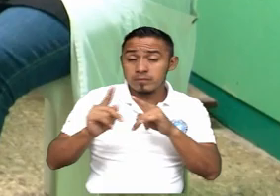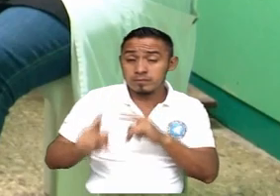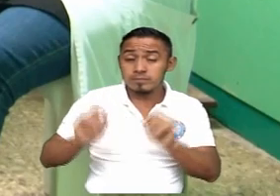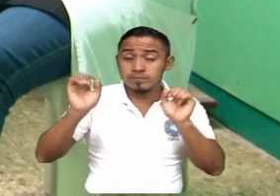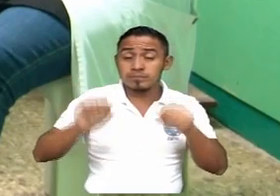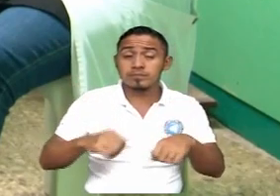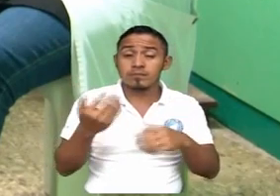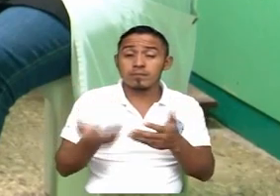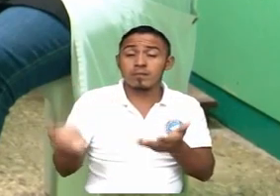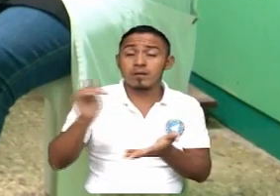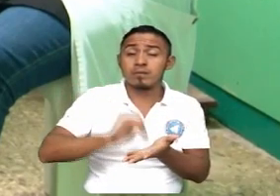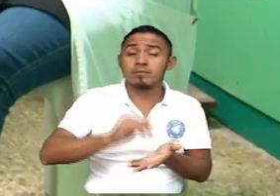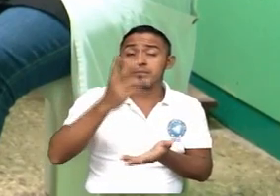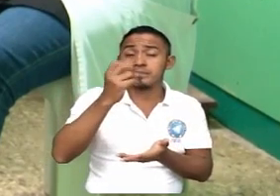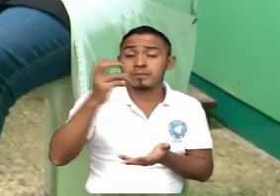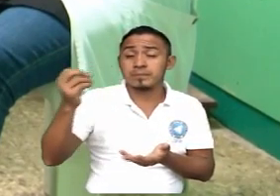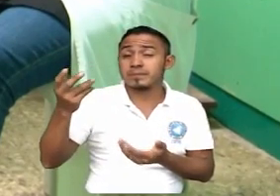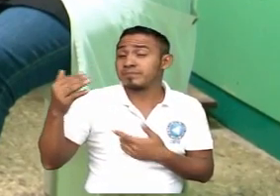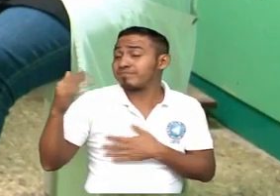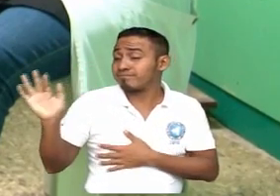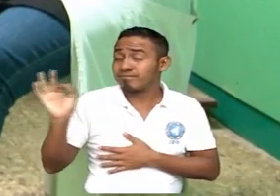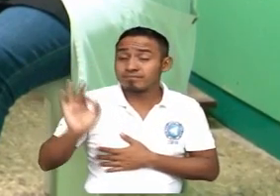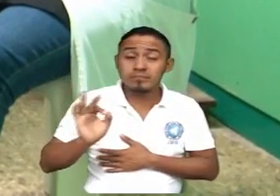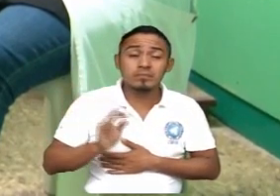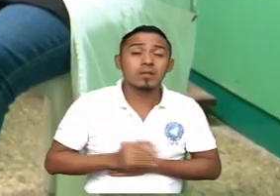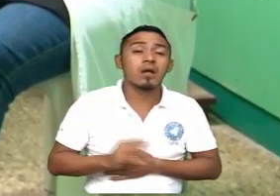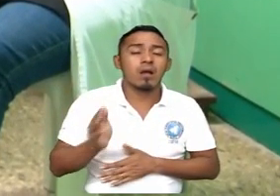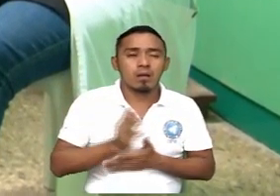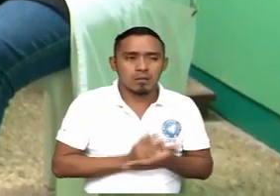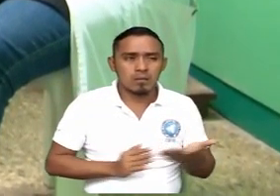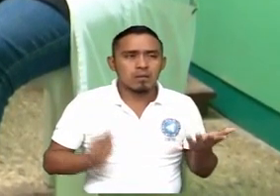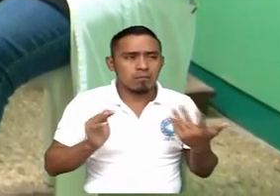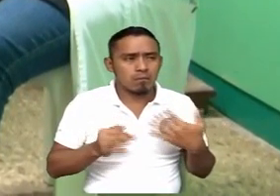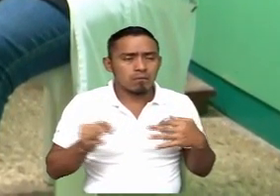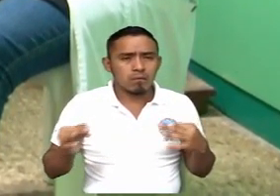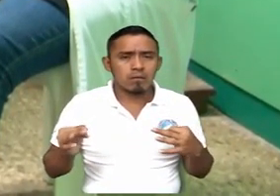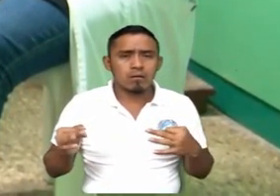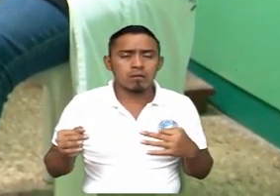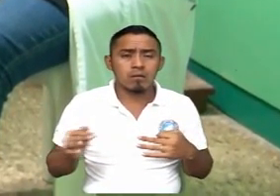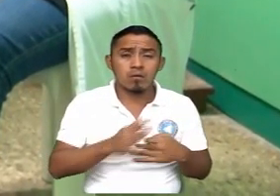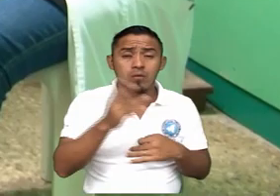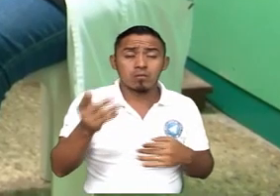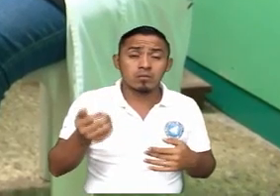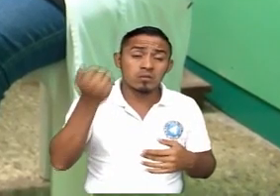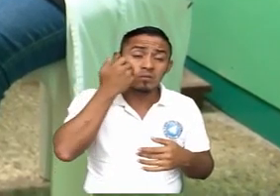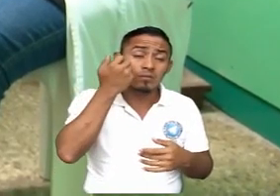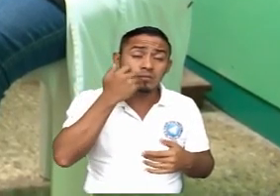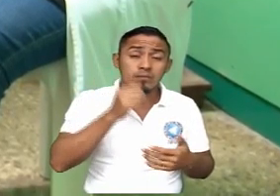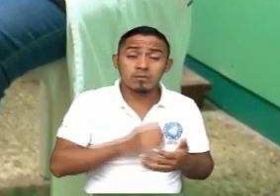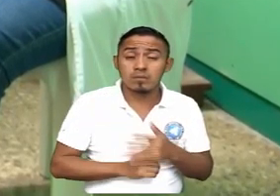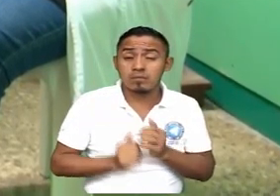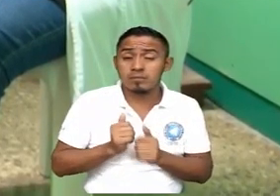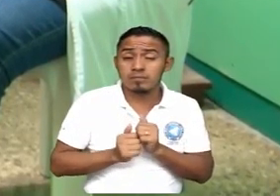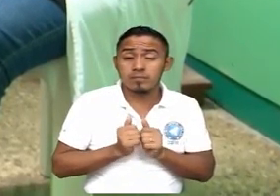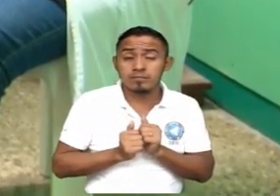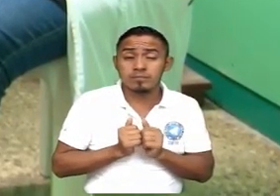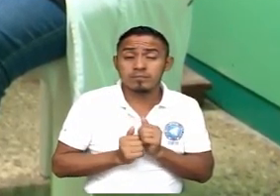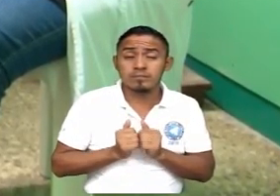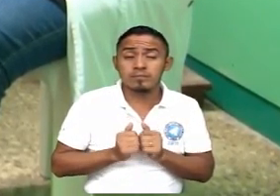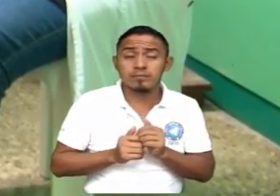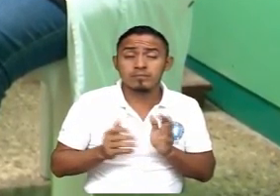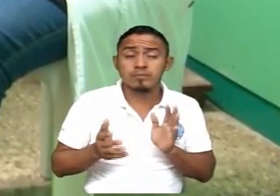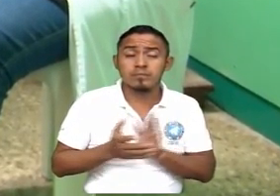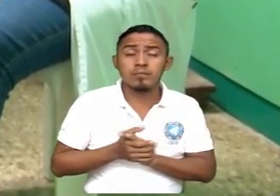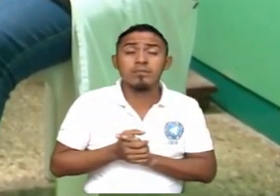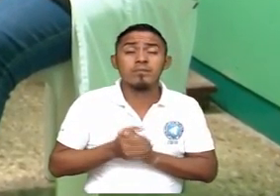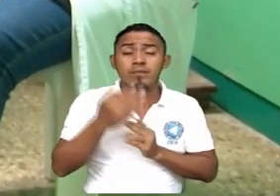volver a ver 20-20. Si en caso no tienen otro padecimiento crónico, aparte pues de las cataratas.